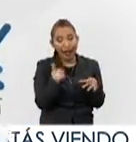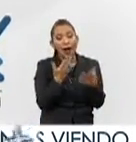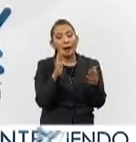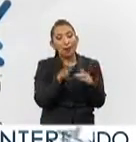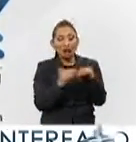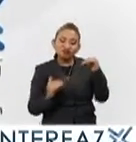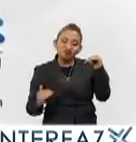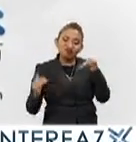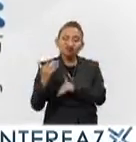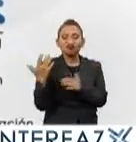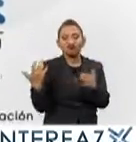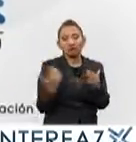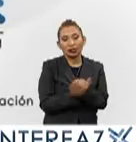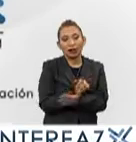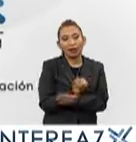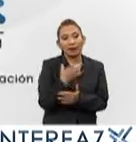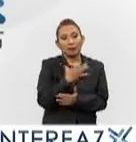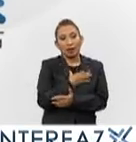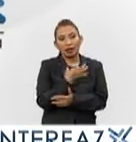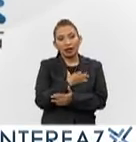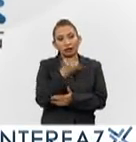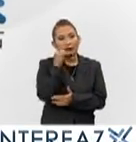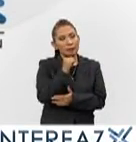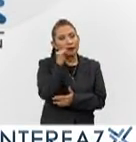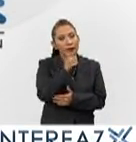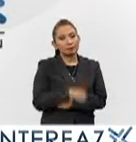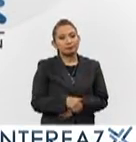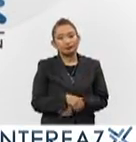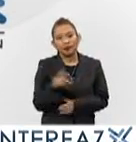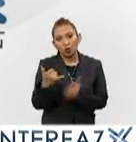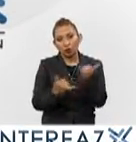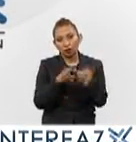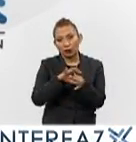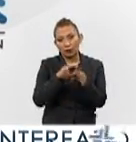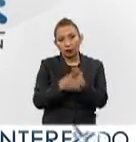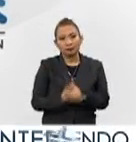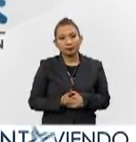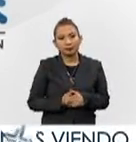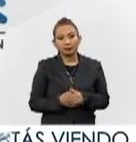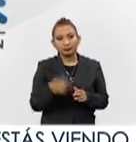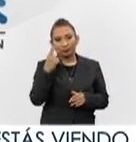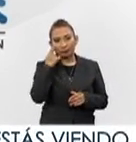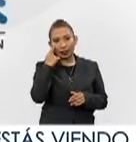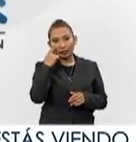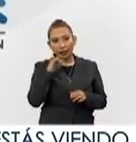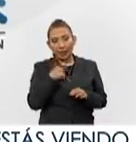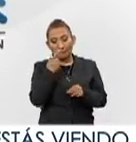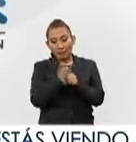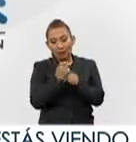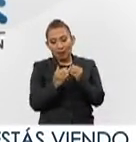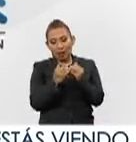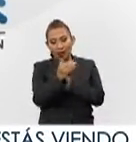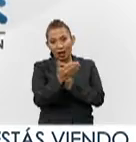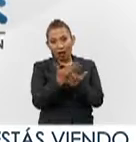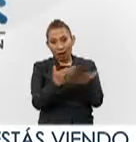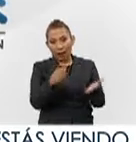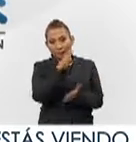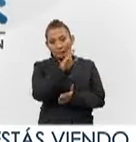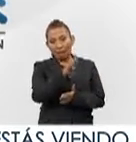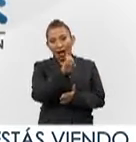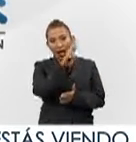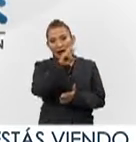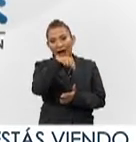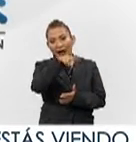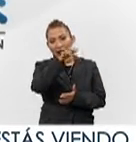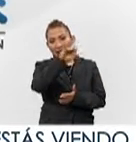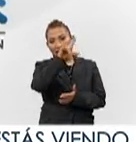romper estas medallas que siempre son más complejas en los Juegos Olímpicos, ¿no? Sí, fíjate que ya con el primer paso ahora en Barranquilla